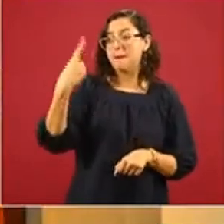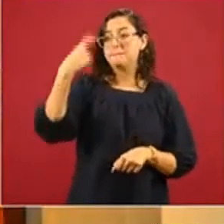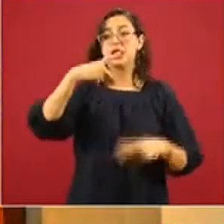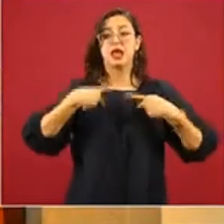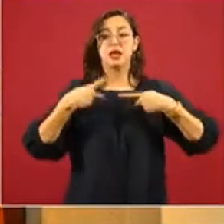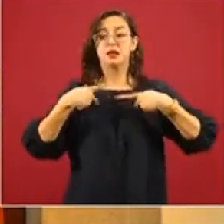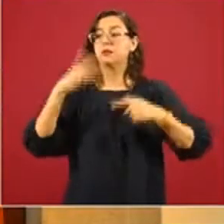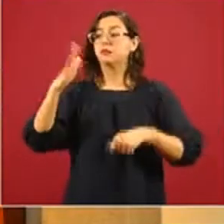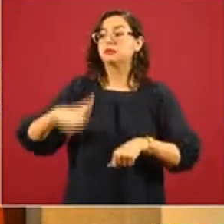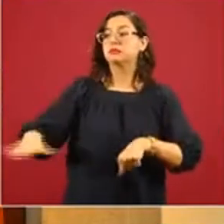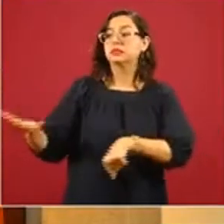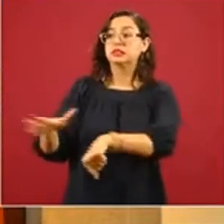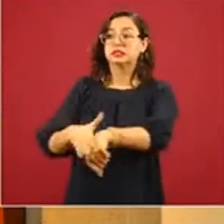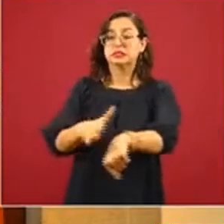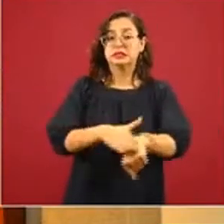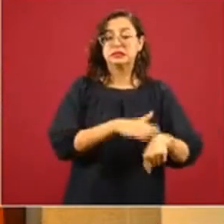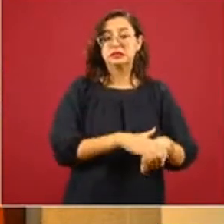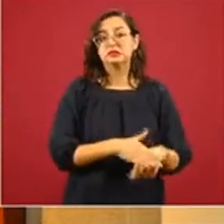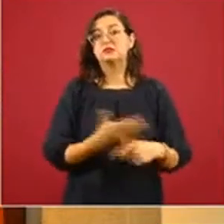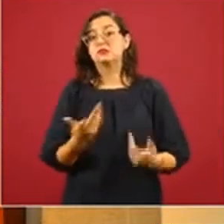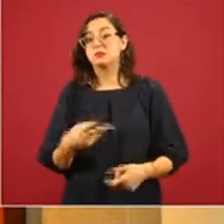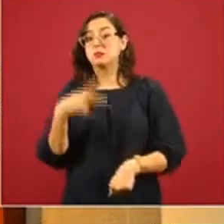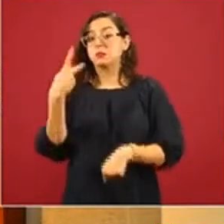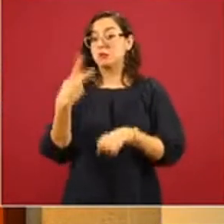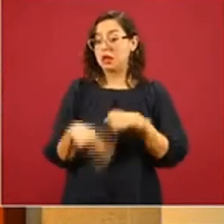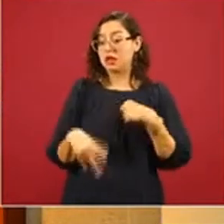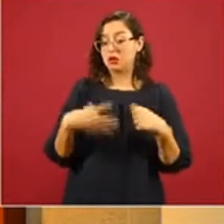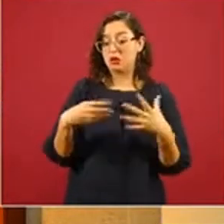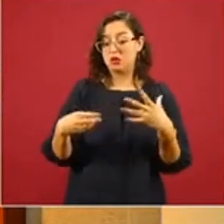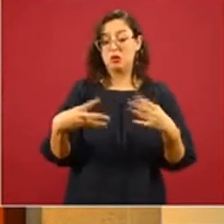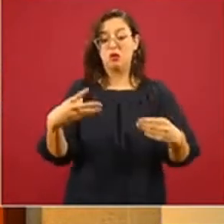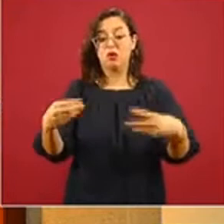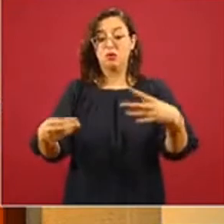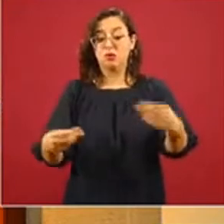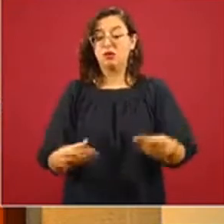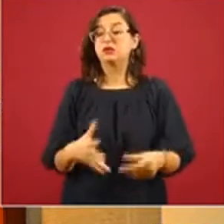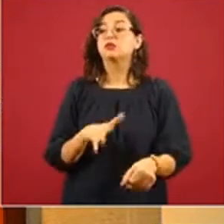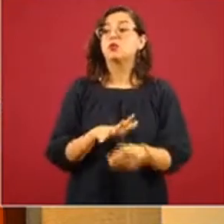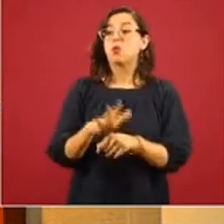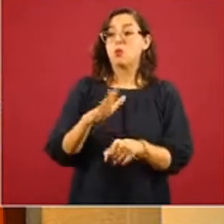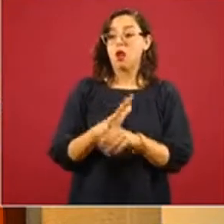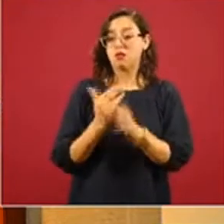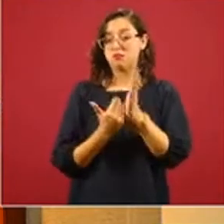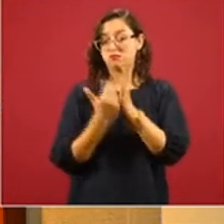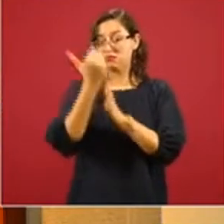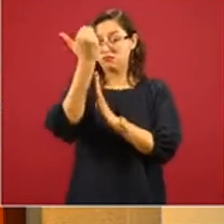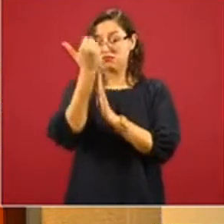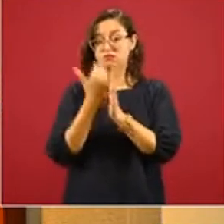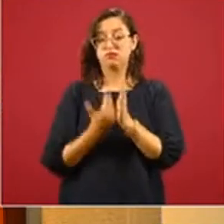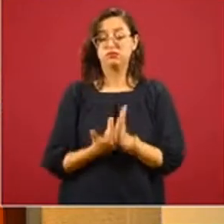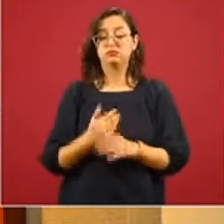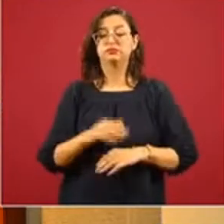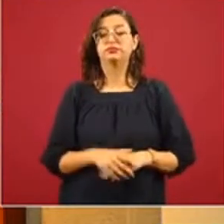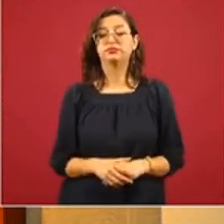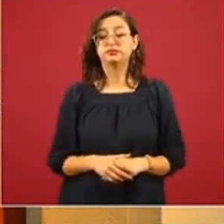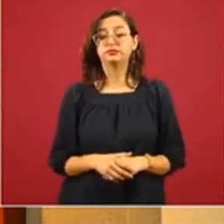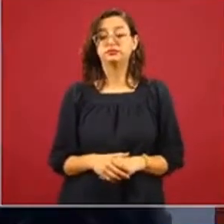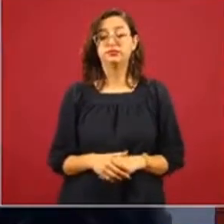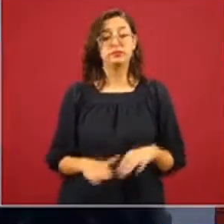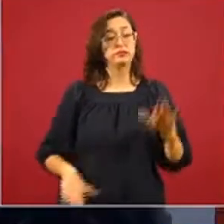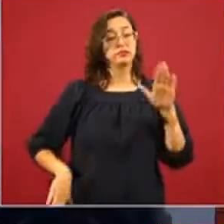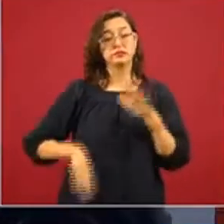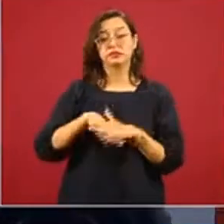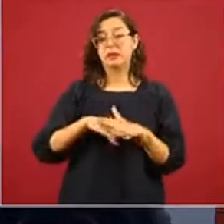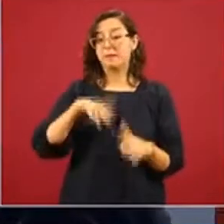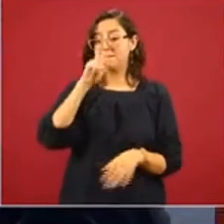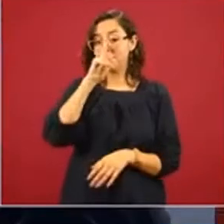de cuál es el nivel de riesgo de poder contagiarse de la enfermedad. Si este nivel se encuentra en un máximo